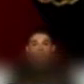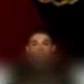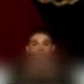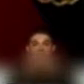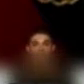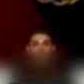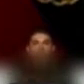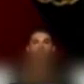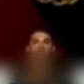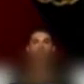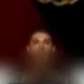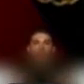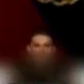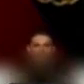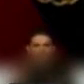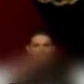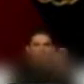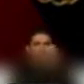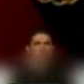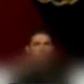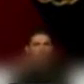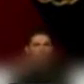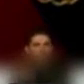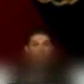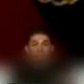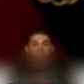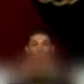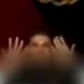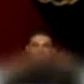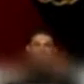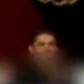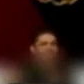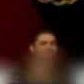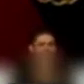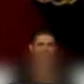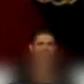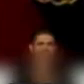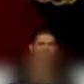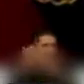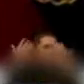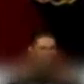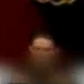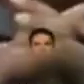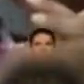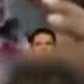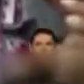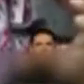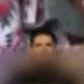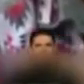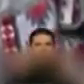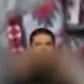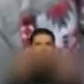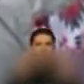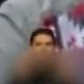Vargas, se reunieron más de 4 horas el domingo en Quito. Una comisión de ambas partes elaborará un nuevo decreto sobre el